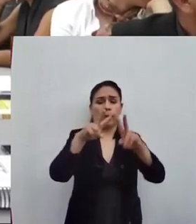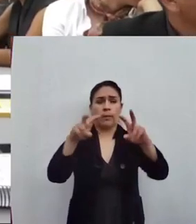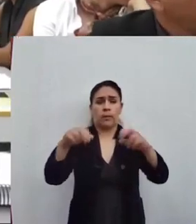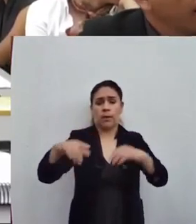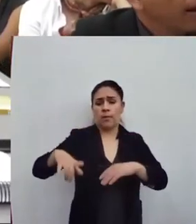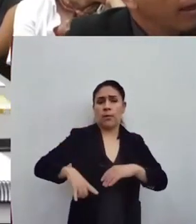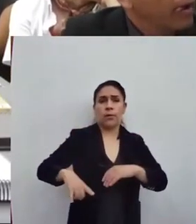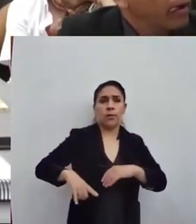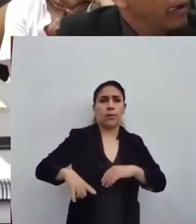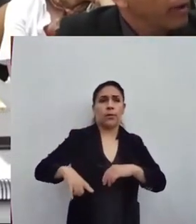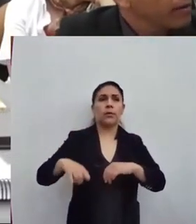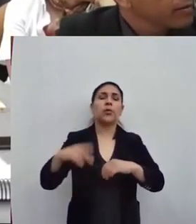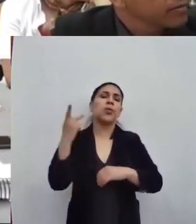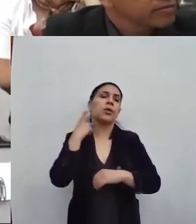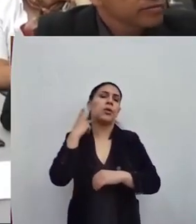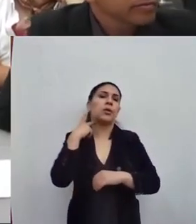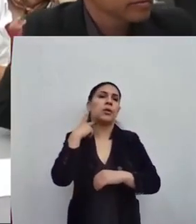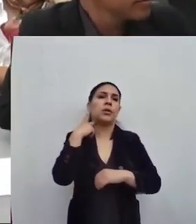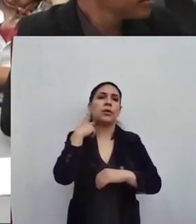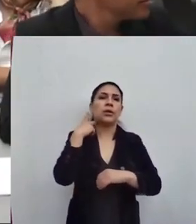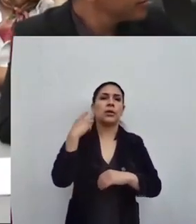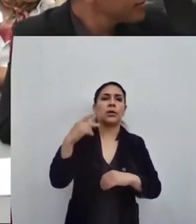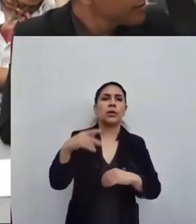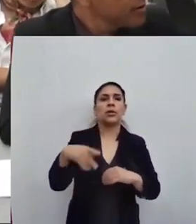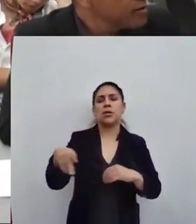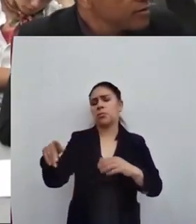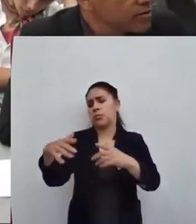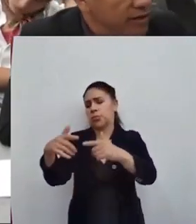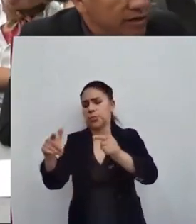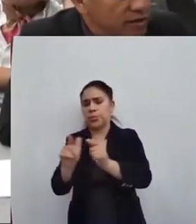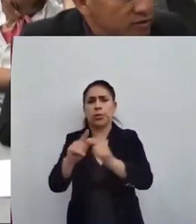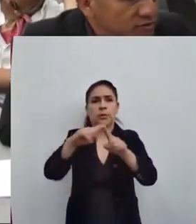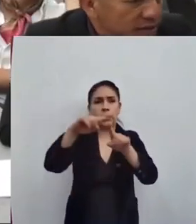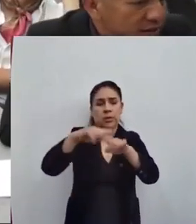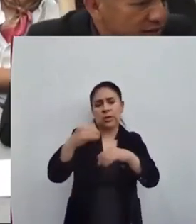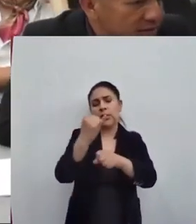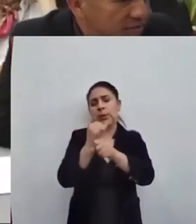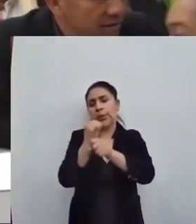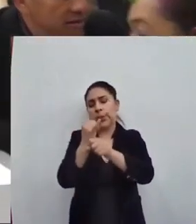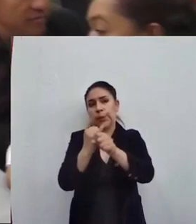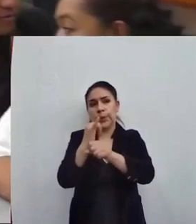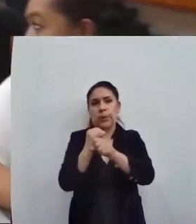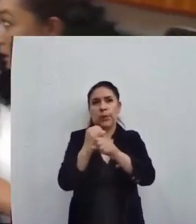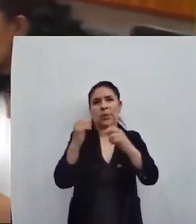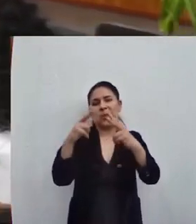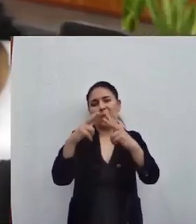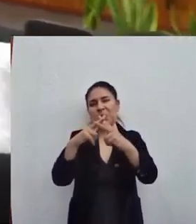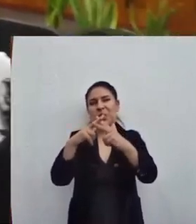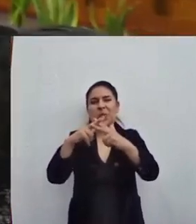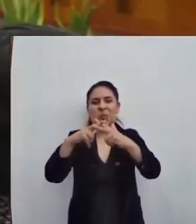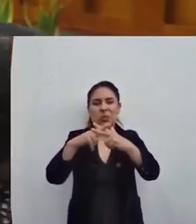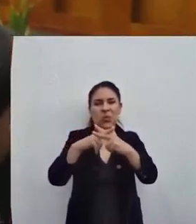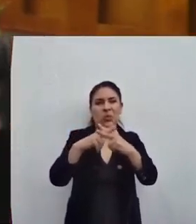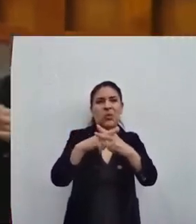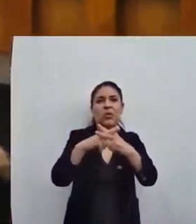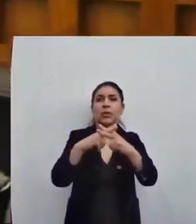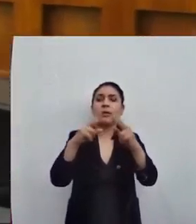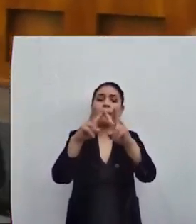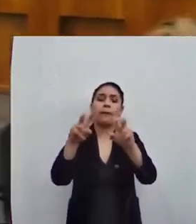y políticas públicas con enfoque de género, investigadora en temas de violencia y participación política de las